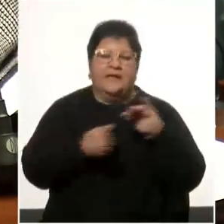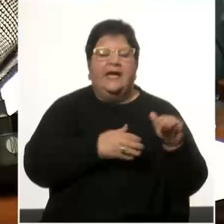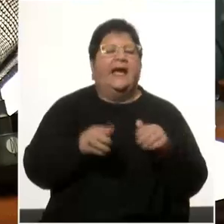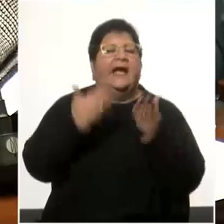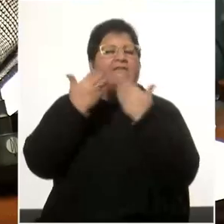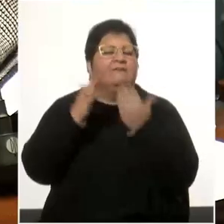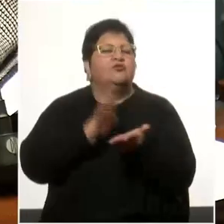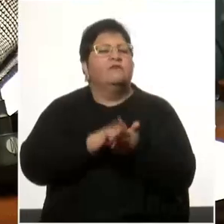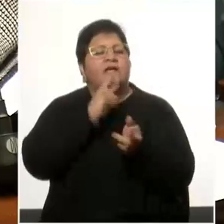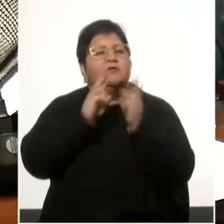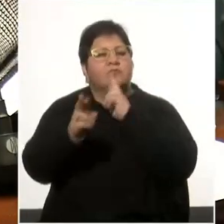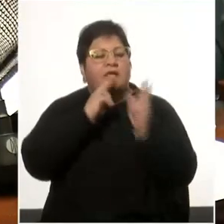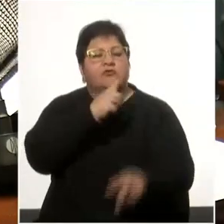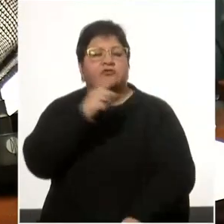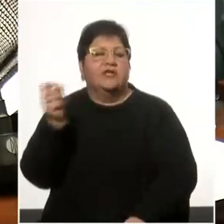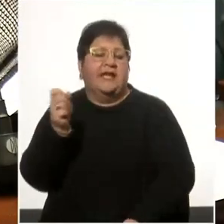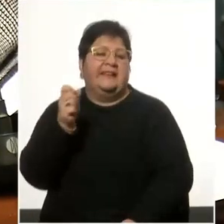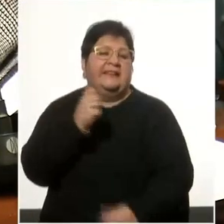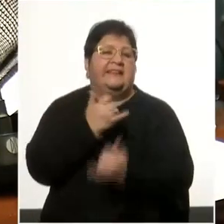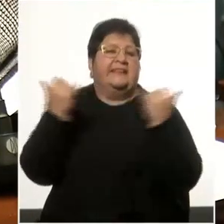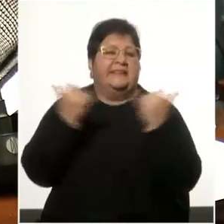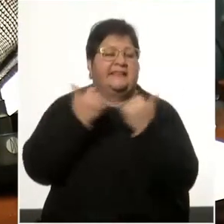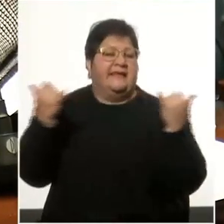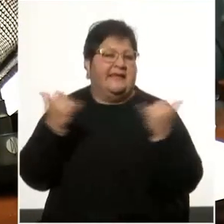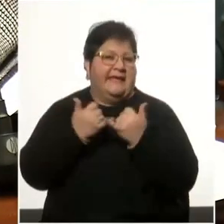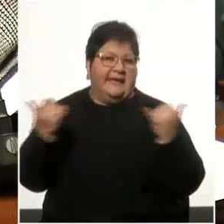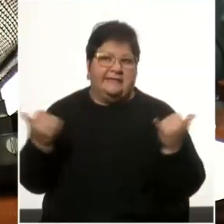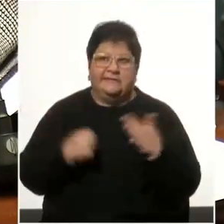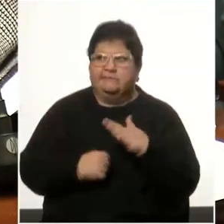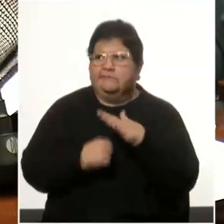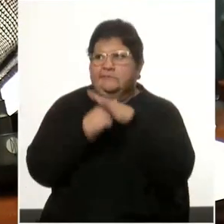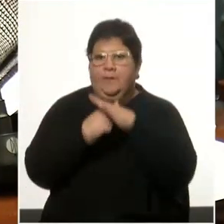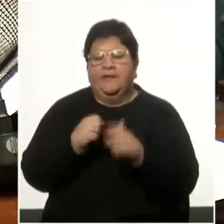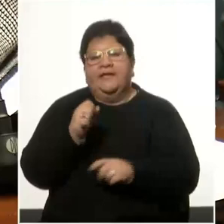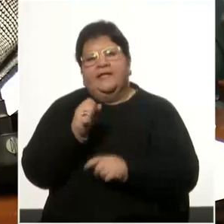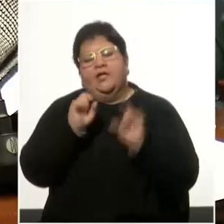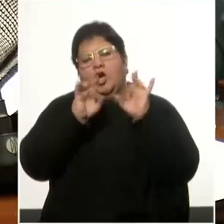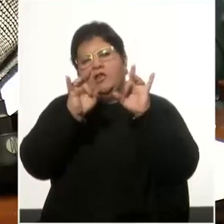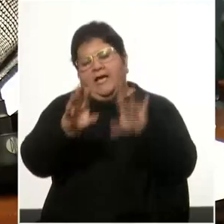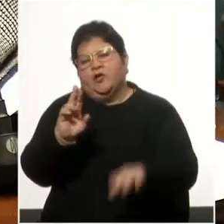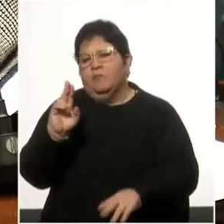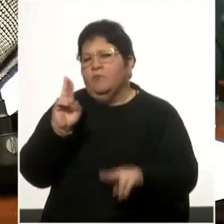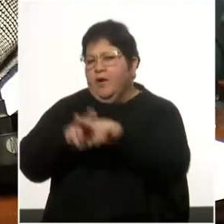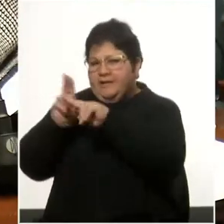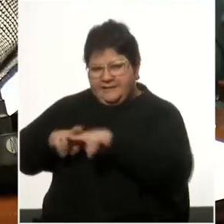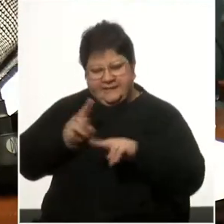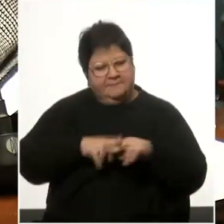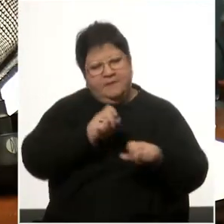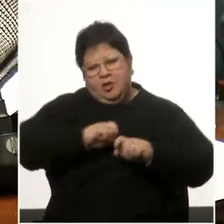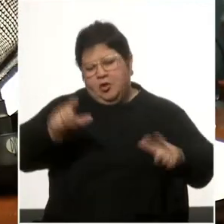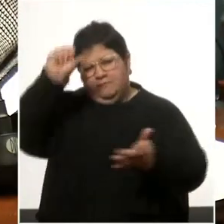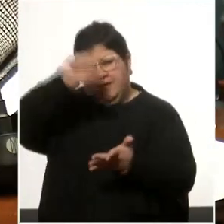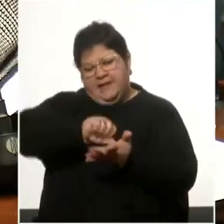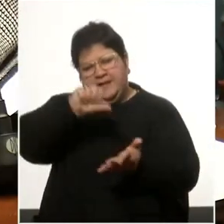; 100 días en el top 10 de contagios y muertes, 48 días en el top 3 de muertes, peor país del mundo